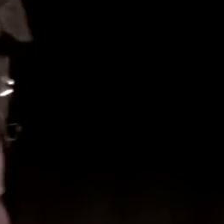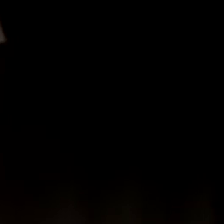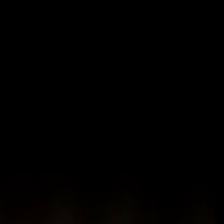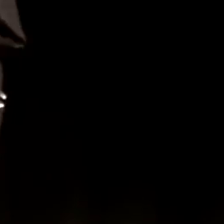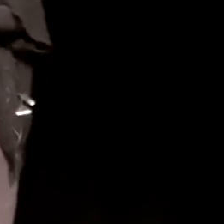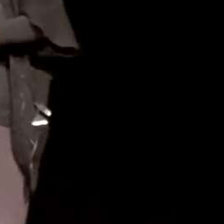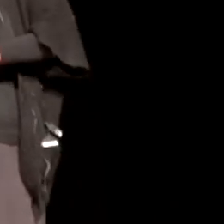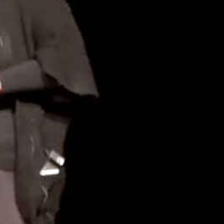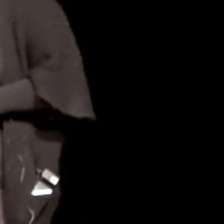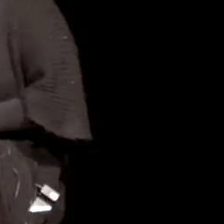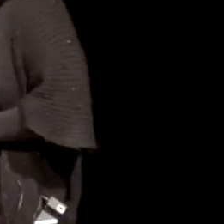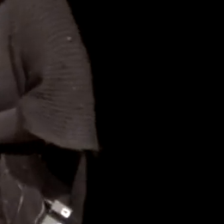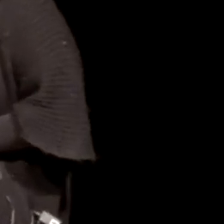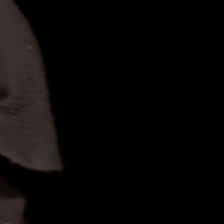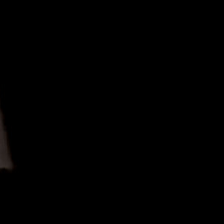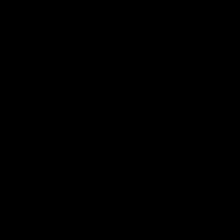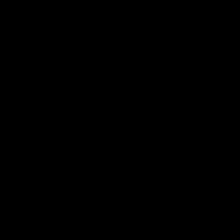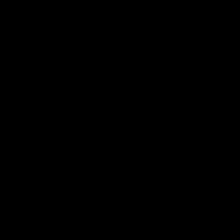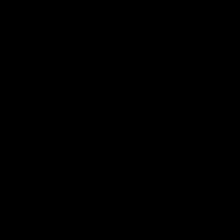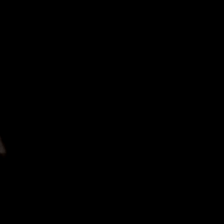bu bueno